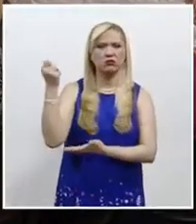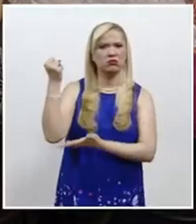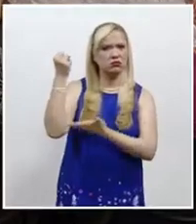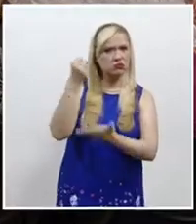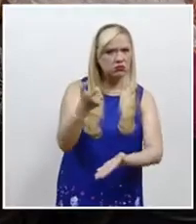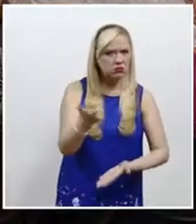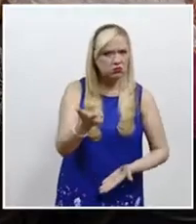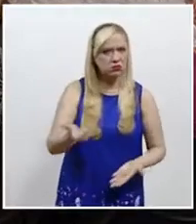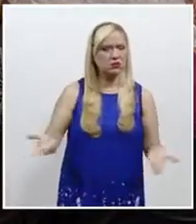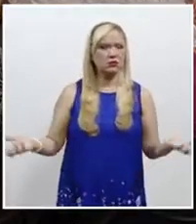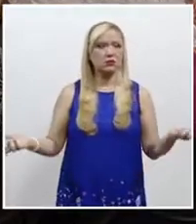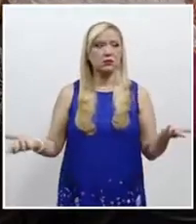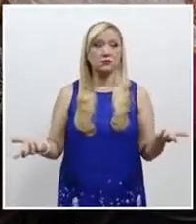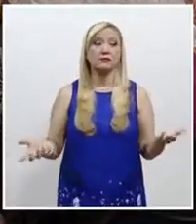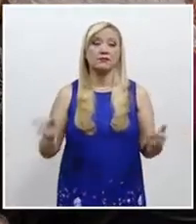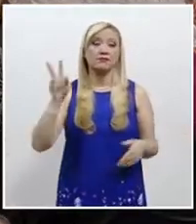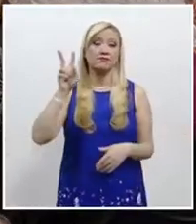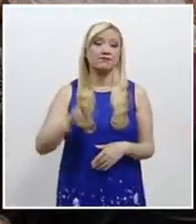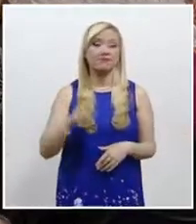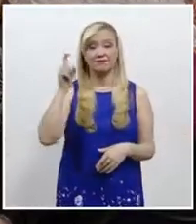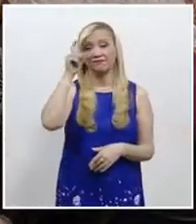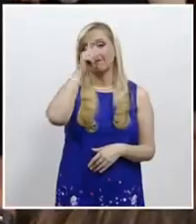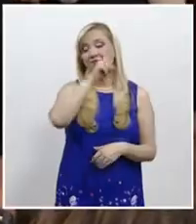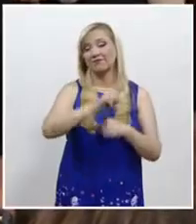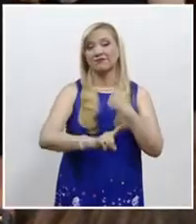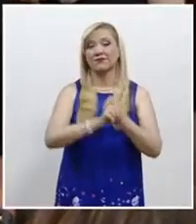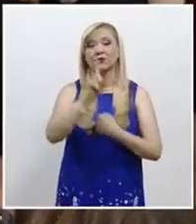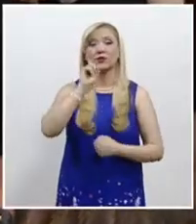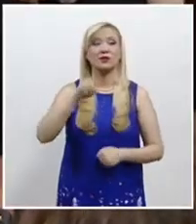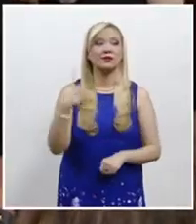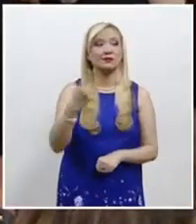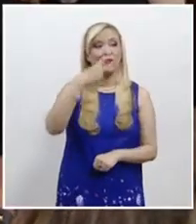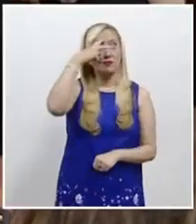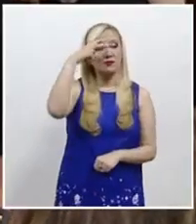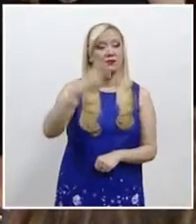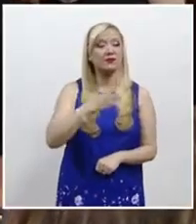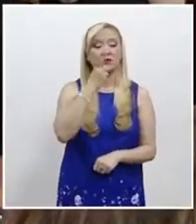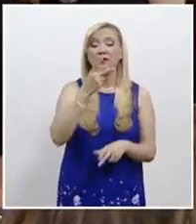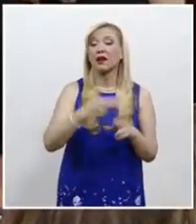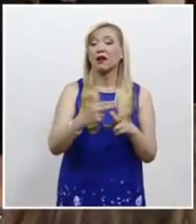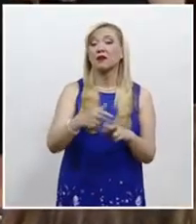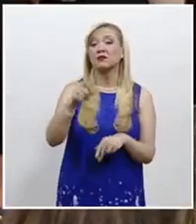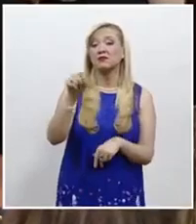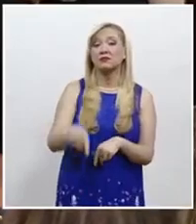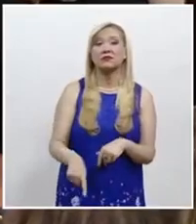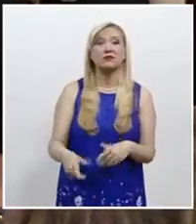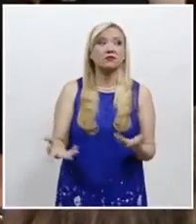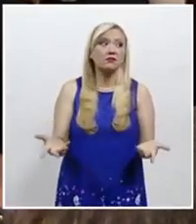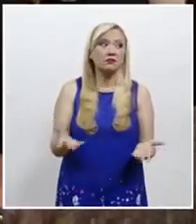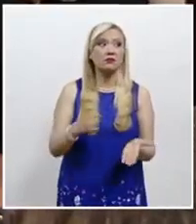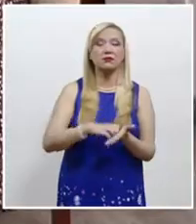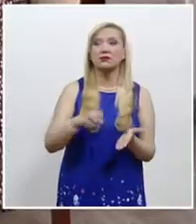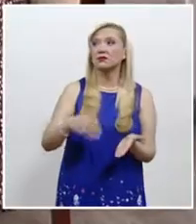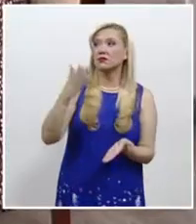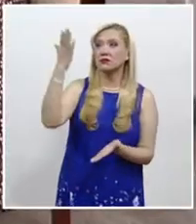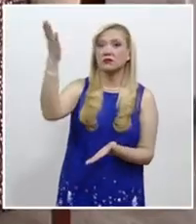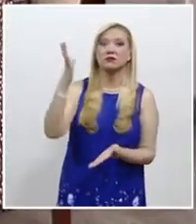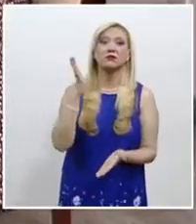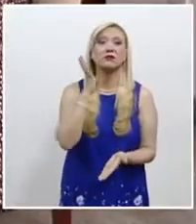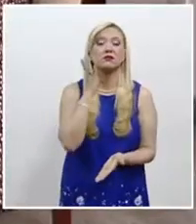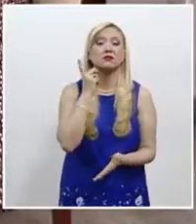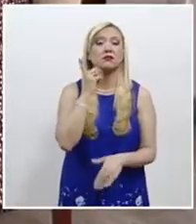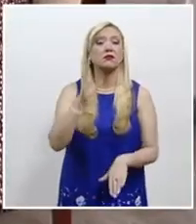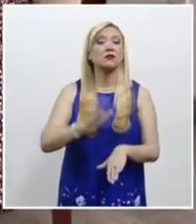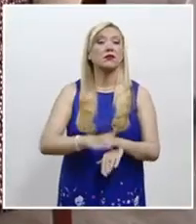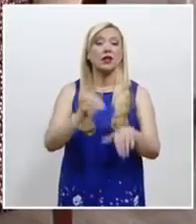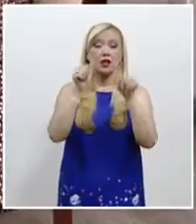en el foro Retos y Desafíos de las Mujeres Mexicanas, afirmaron que incluso en instituciones como el Congreso priorizan más